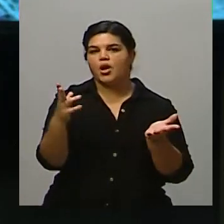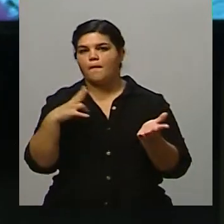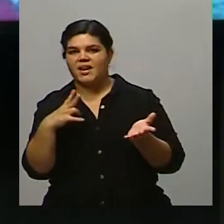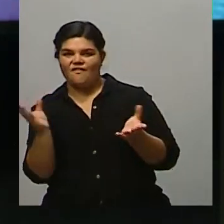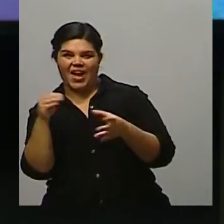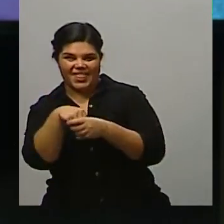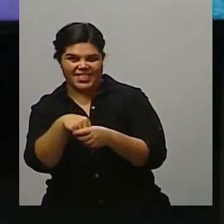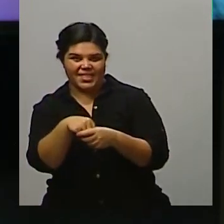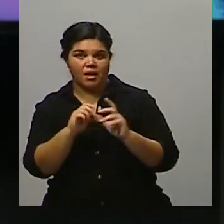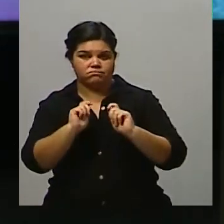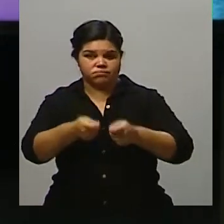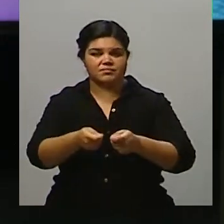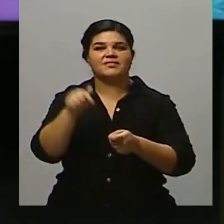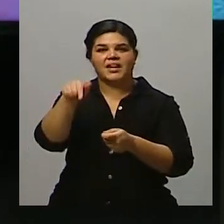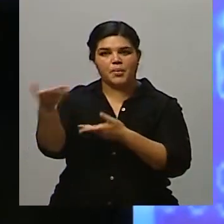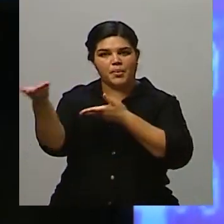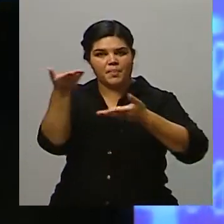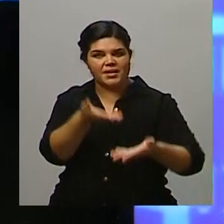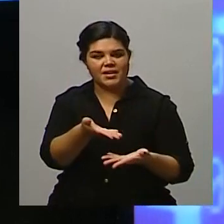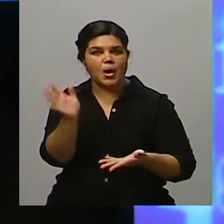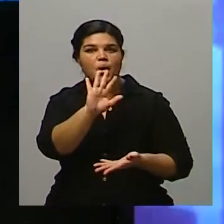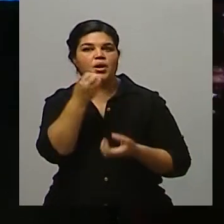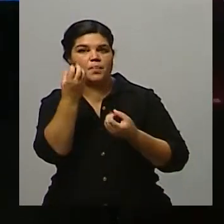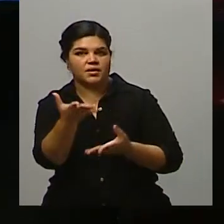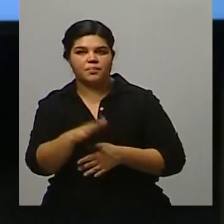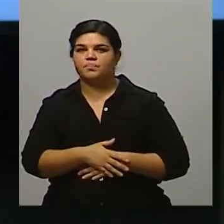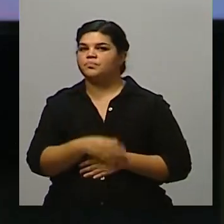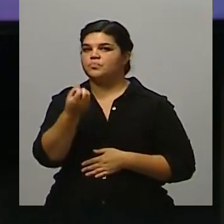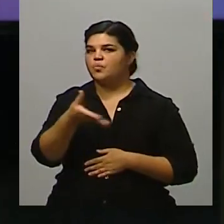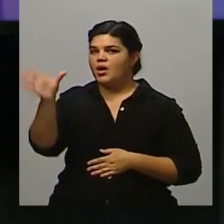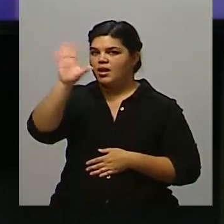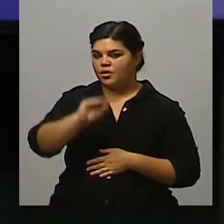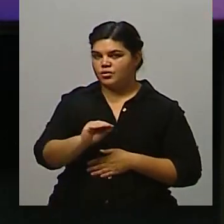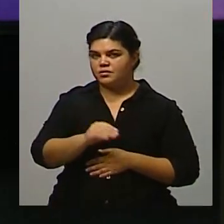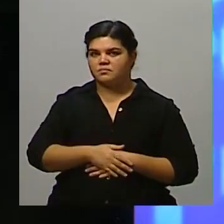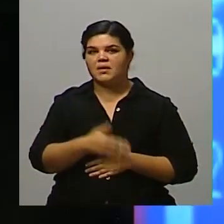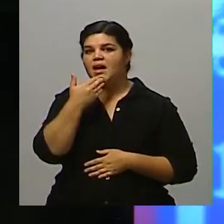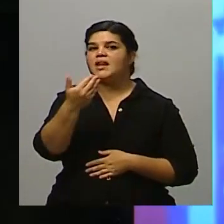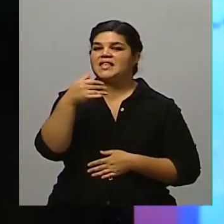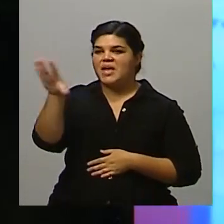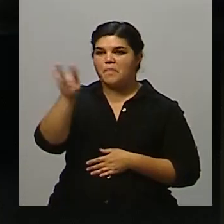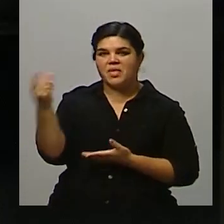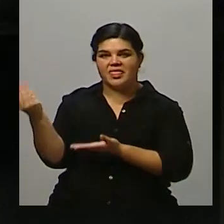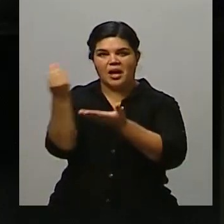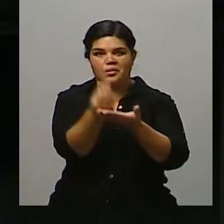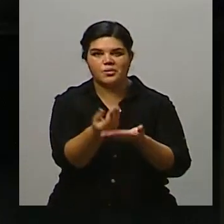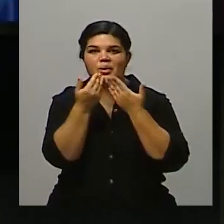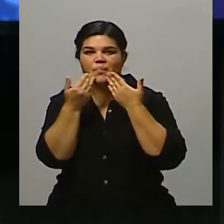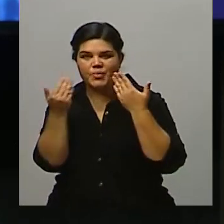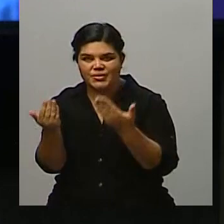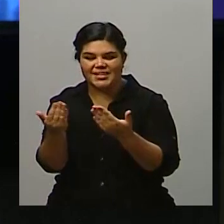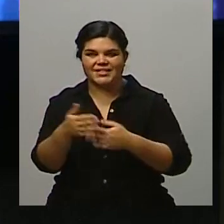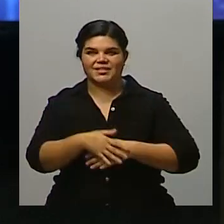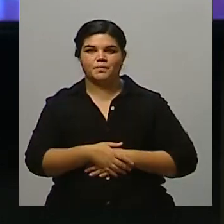también le damos la bienvenida. Rodolfo, ¿cómo le va? Buenas noches, ¿qué tal? Muchas gracias por aceptar la invitación, ¿no? Bueno, el